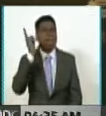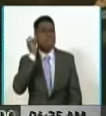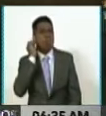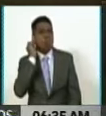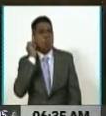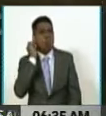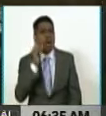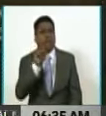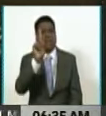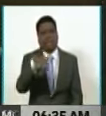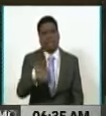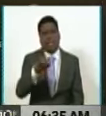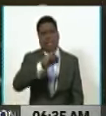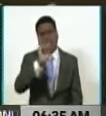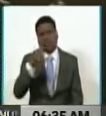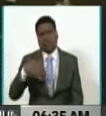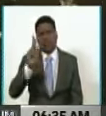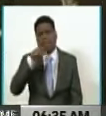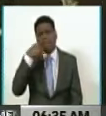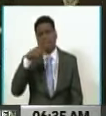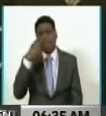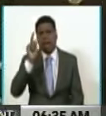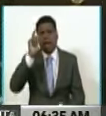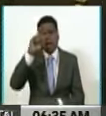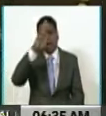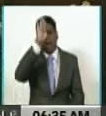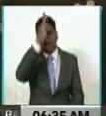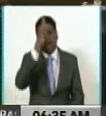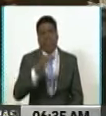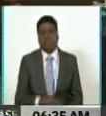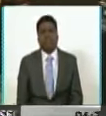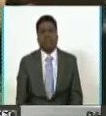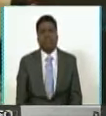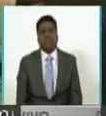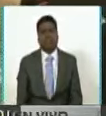campesina y dirigente política por el Estado Barinas.